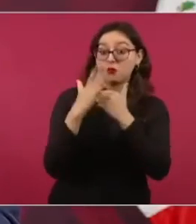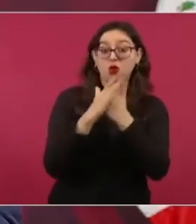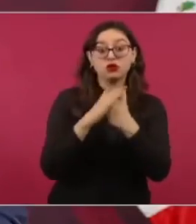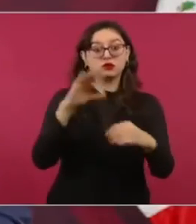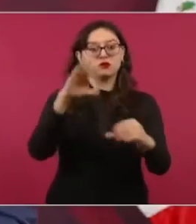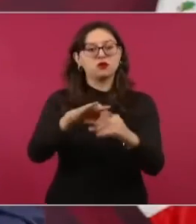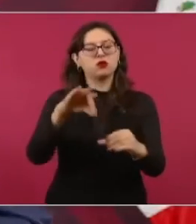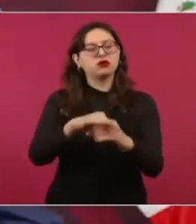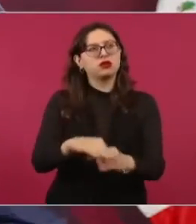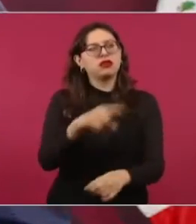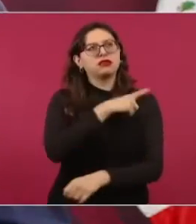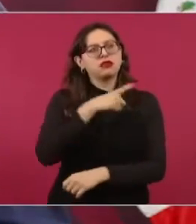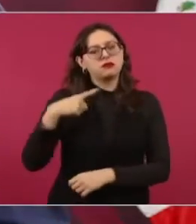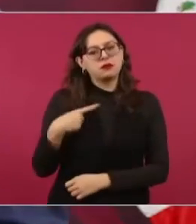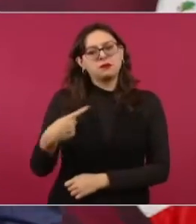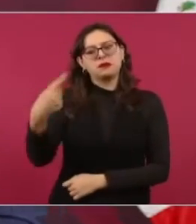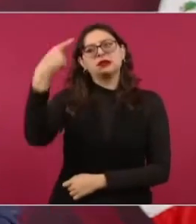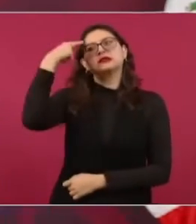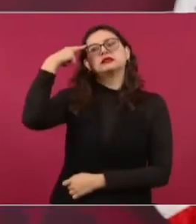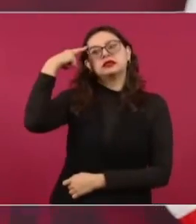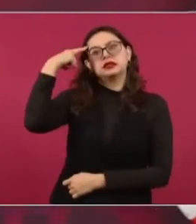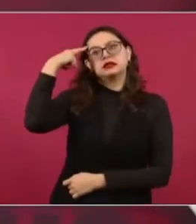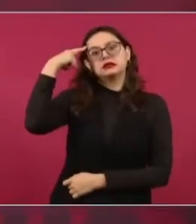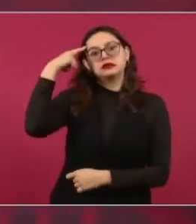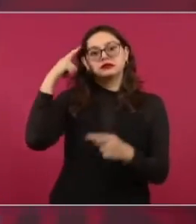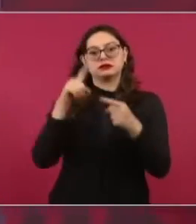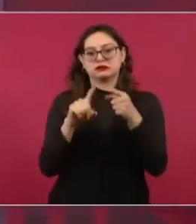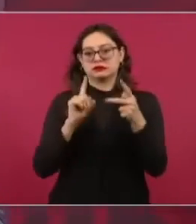Se debe de pensar en el candidato,